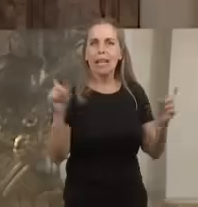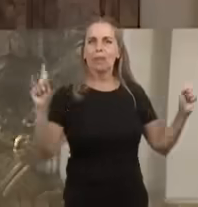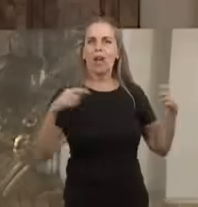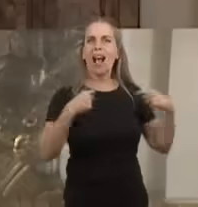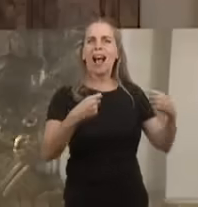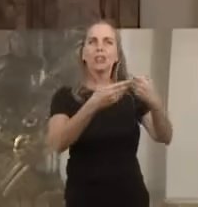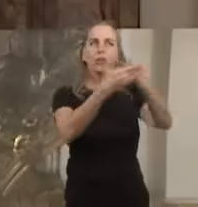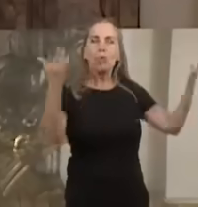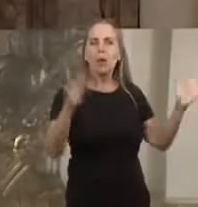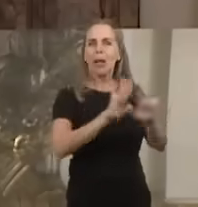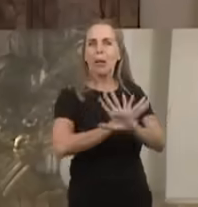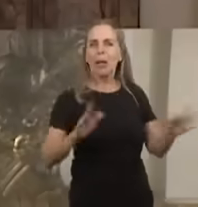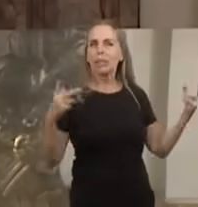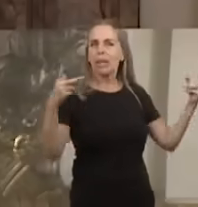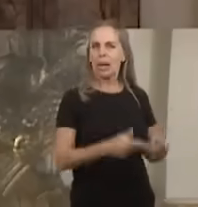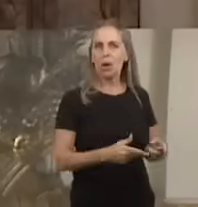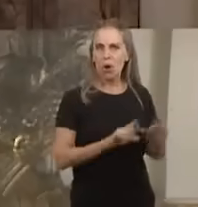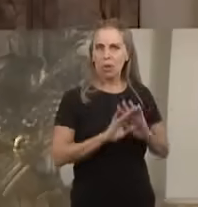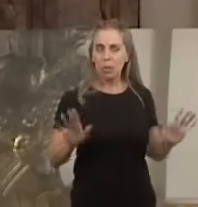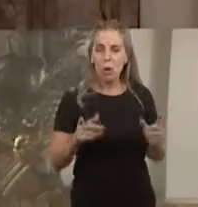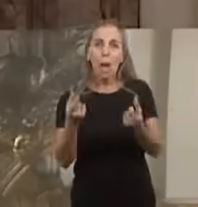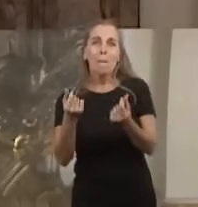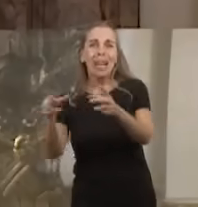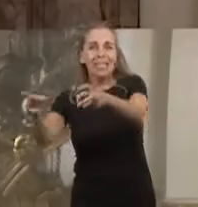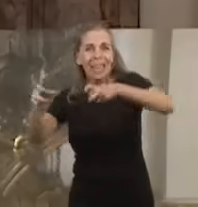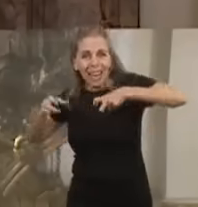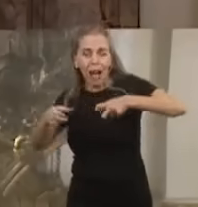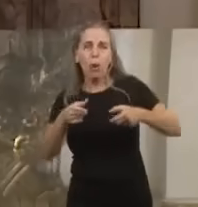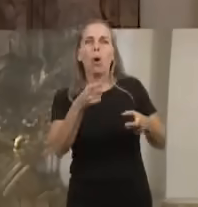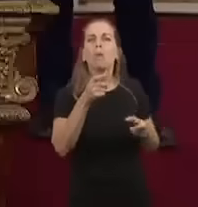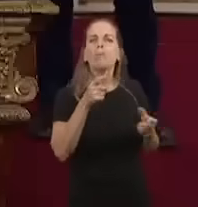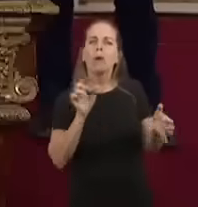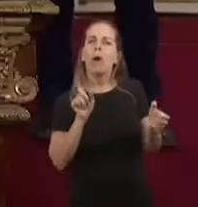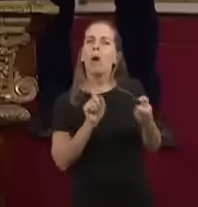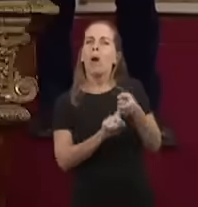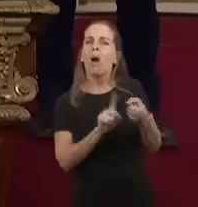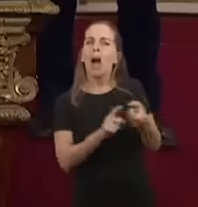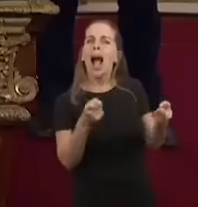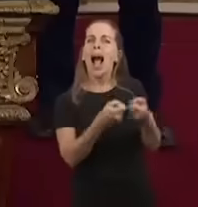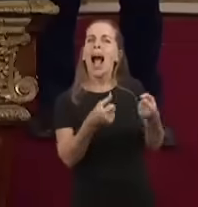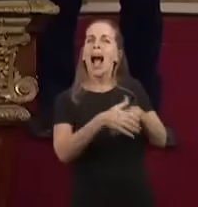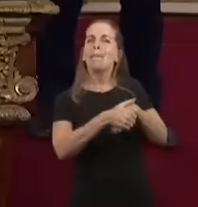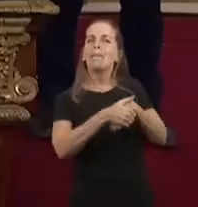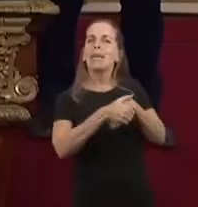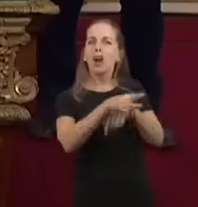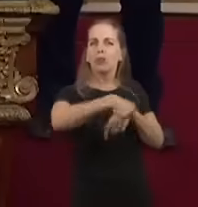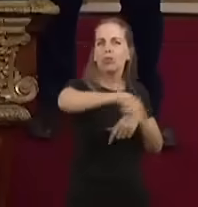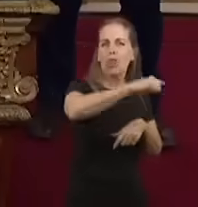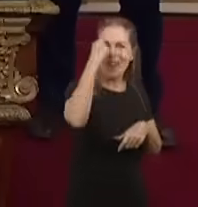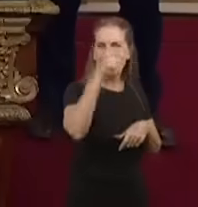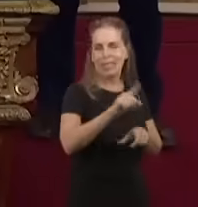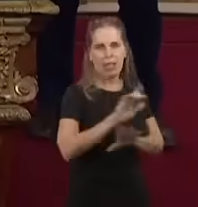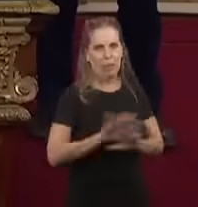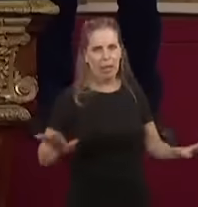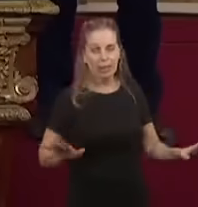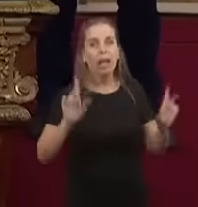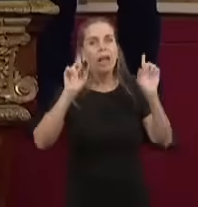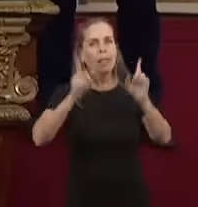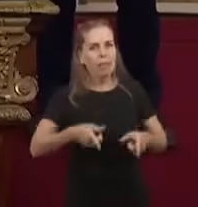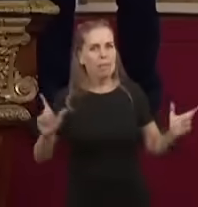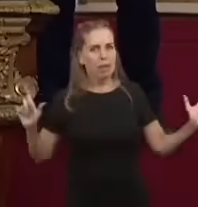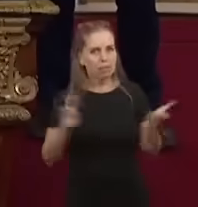dinero termine en los bolsillos de los políticos o sus amigos contratistas del Estado además de estas medidas hemos reducido la estructura